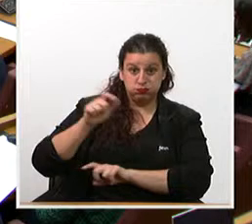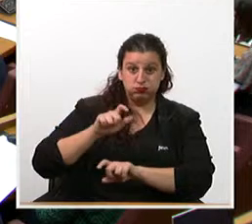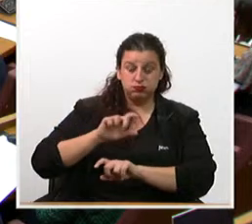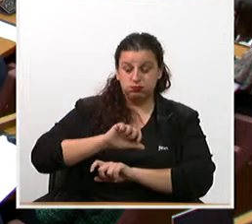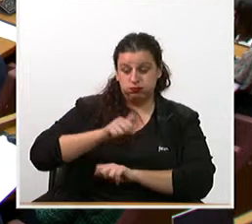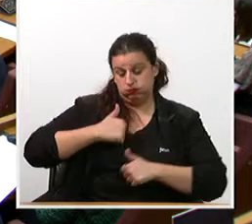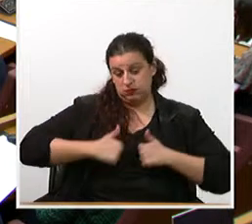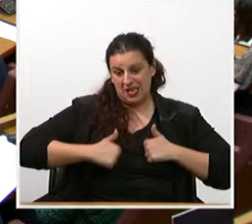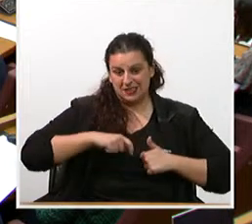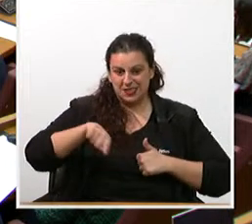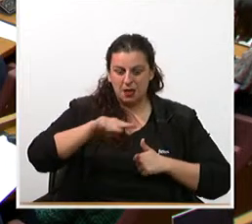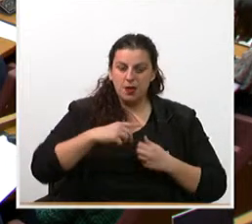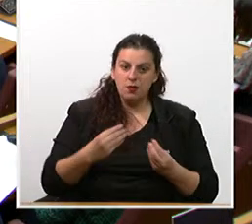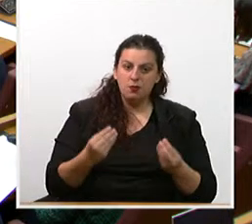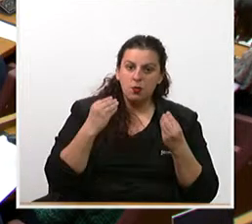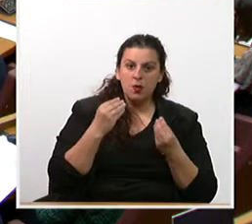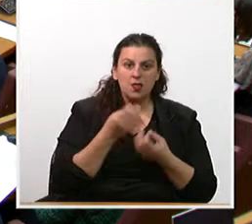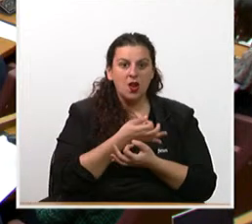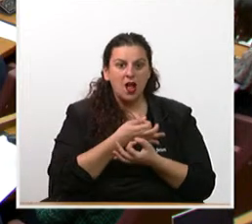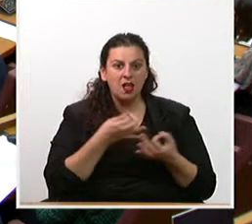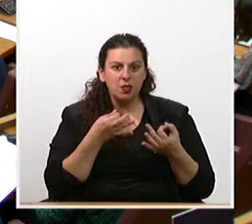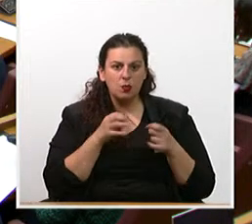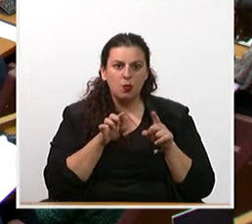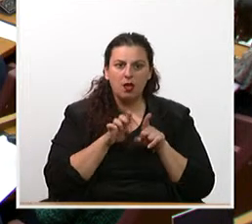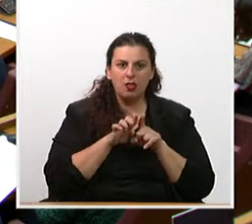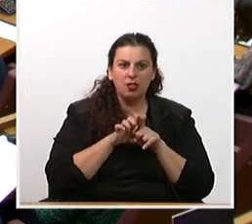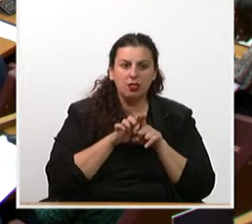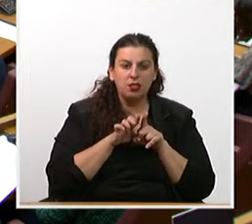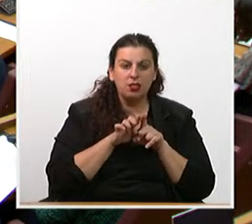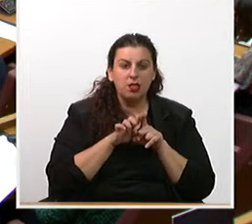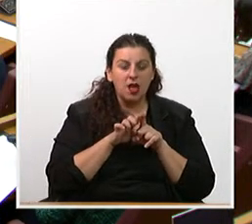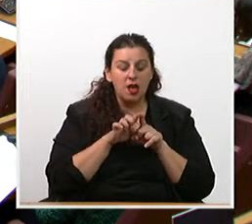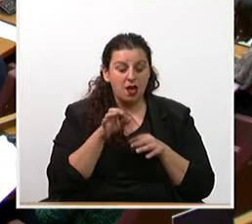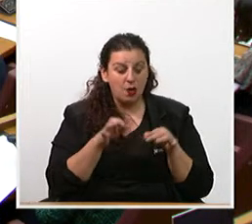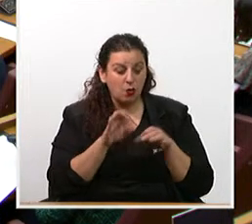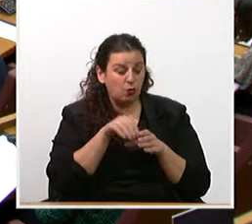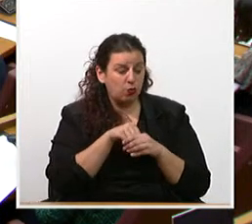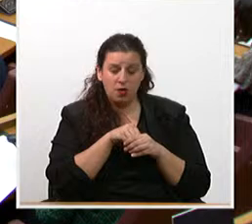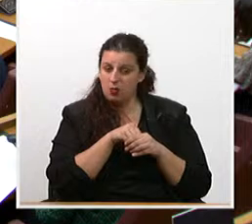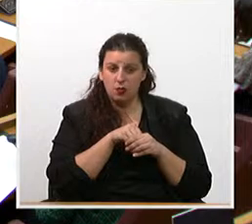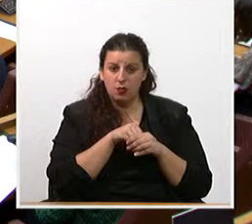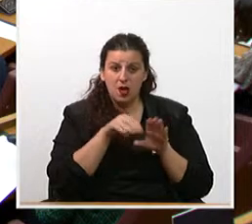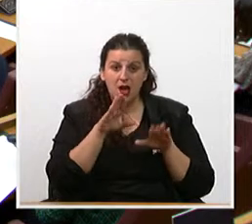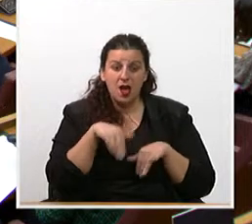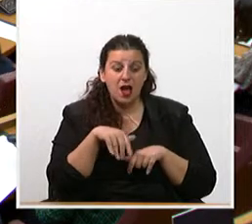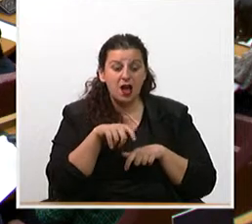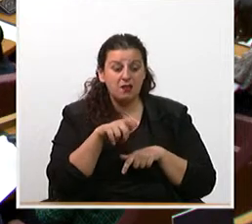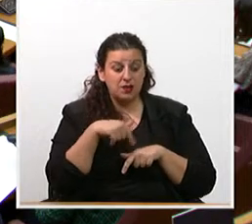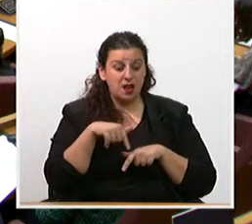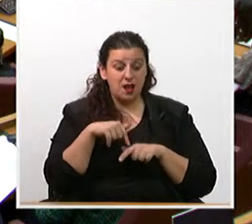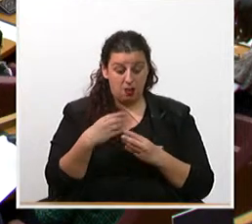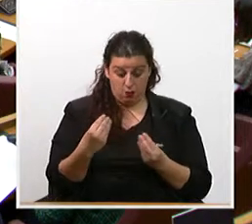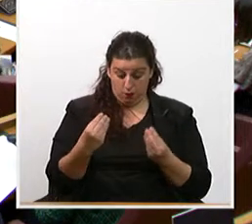obtuviese una formación adecuada que evitase relanzar el juzgado que impedía que estos